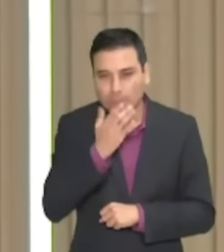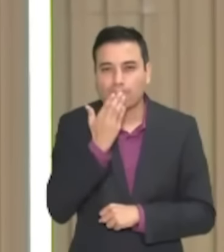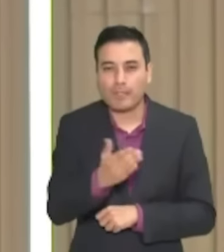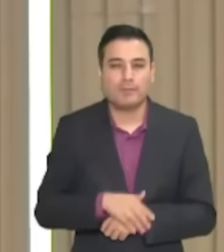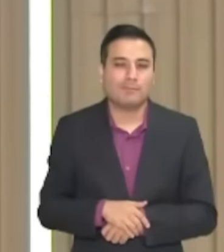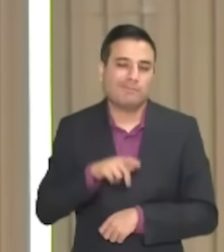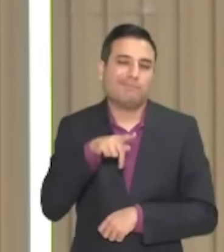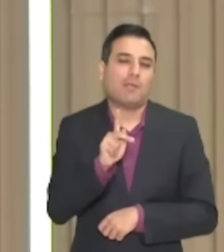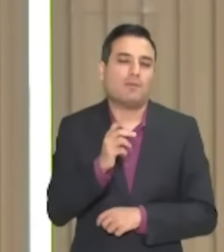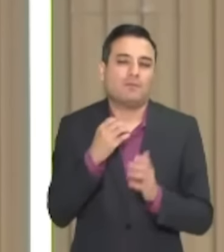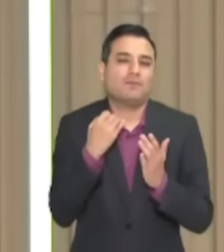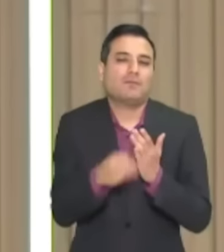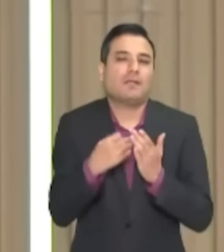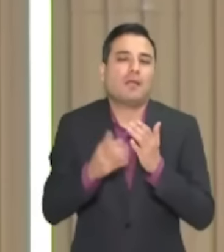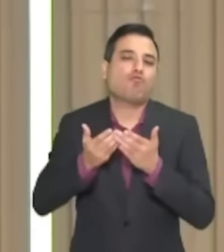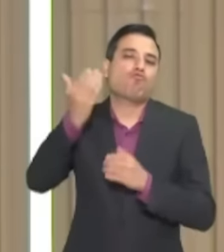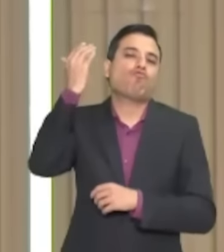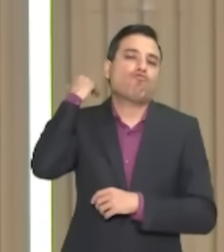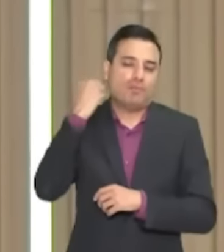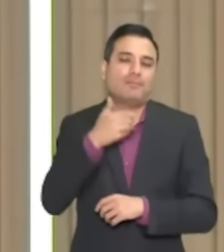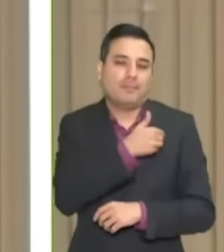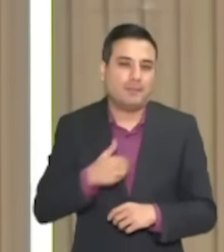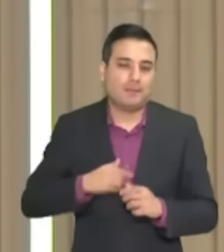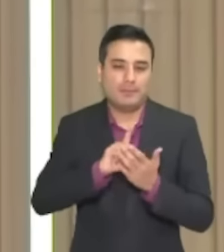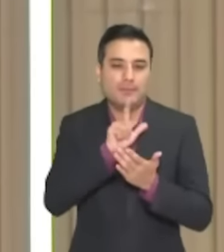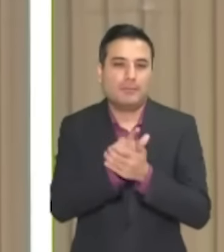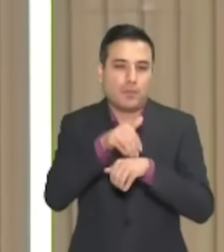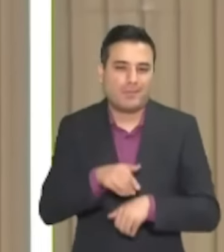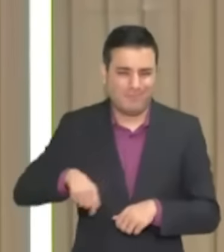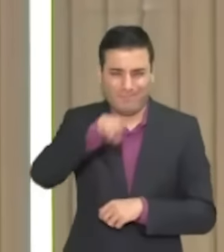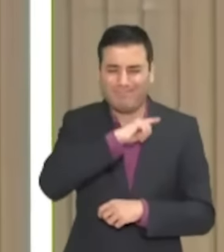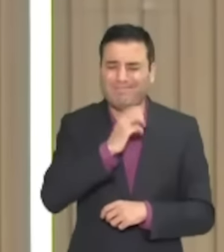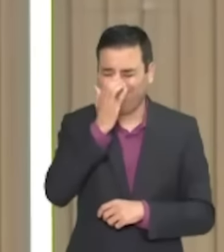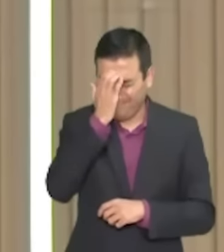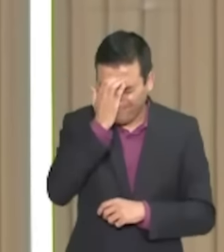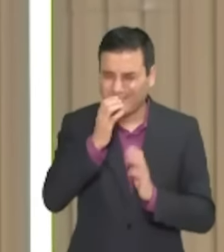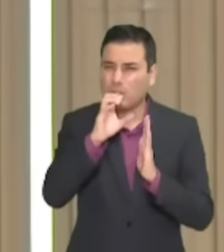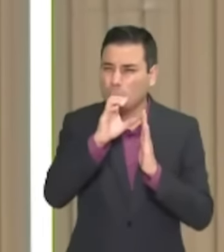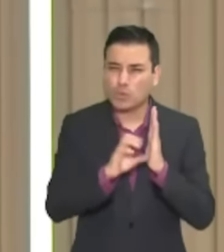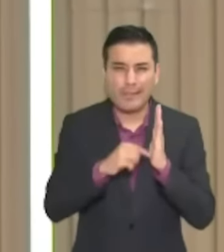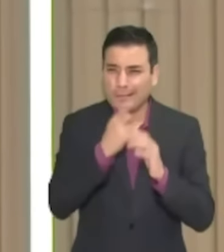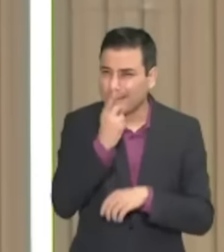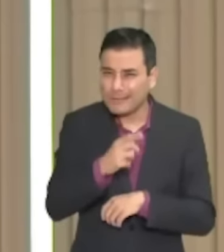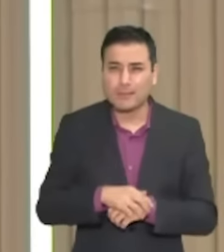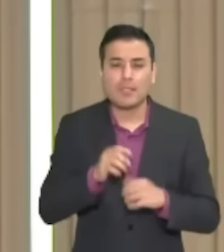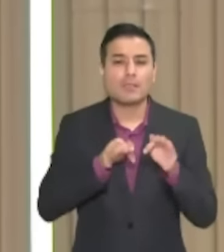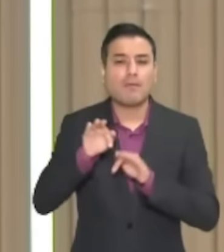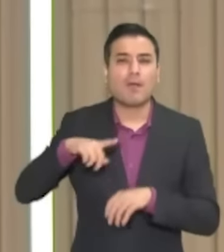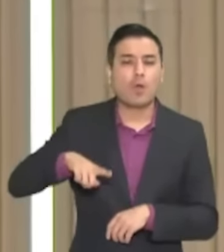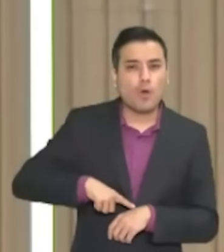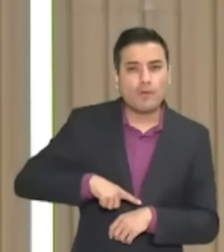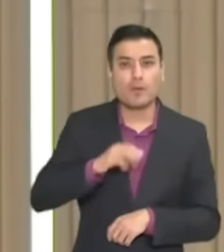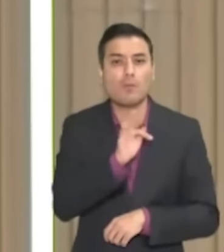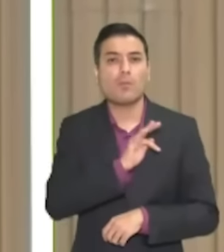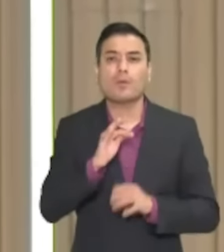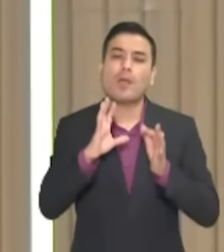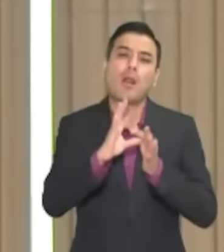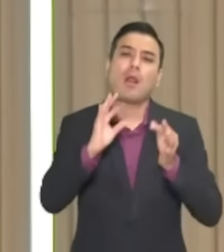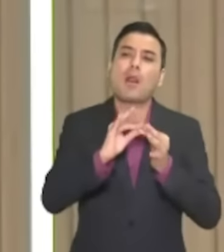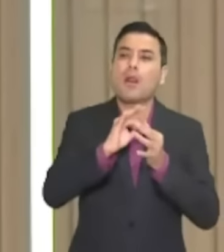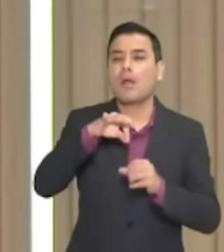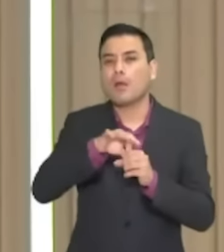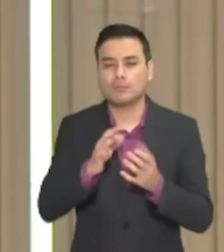habido ese apego a la ley desde antes. Y repito, algo que todos sabemos, la Constitución prohíbe la intervención de los servidores públicos en la